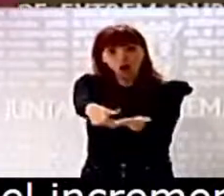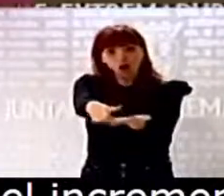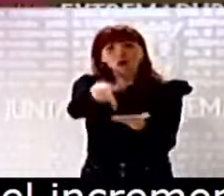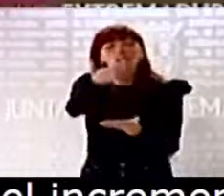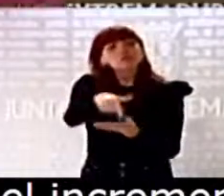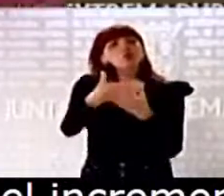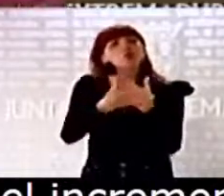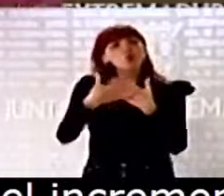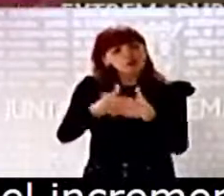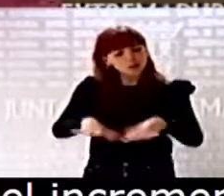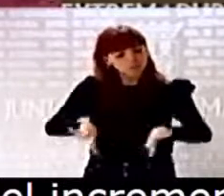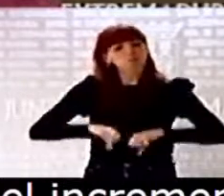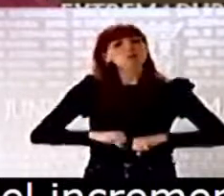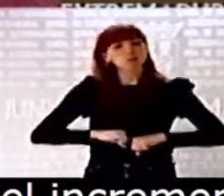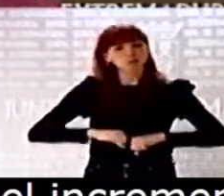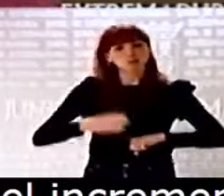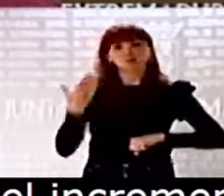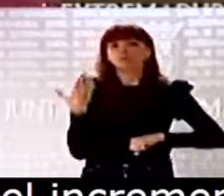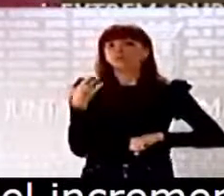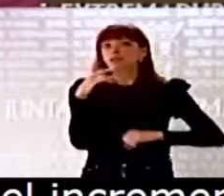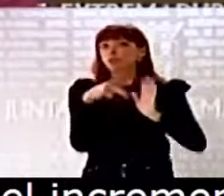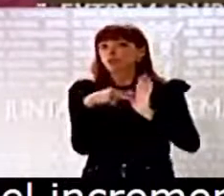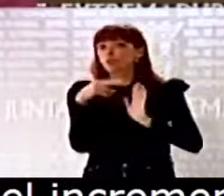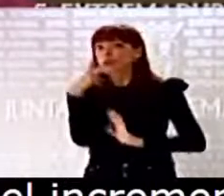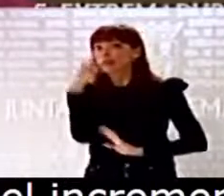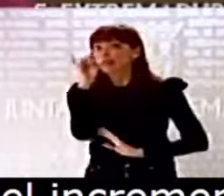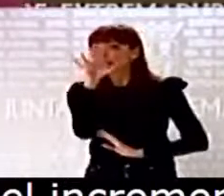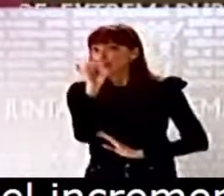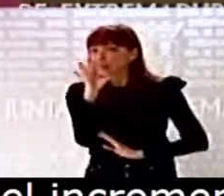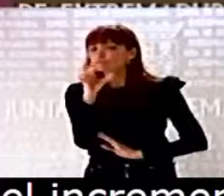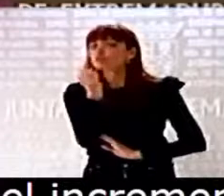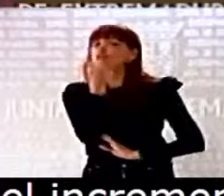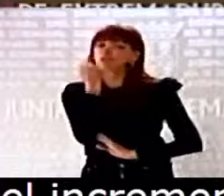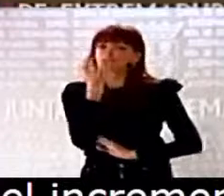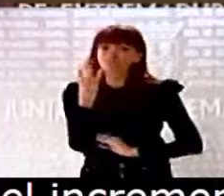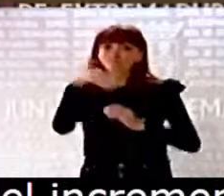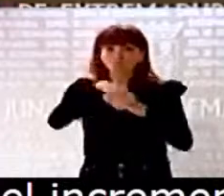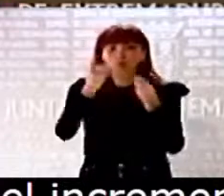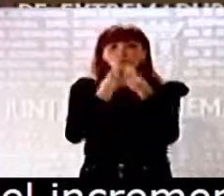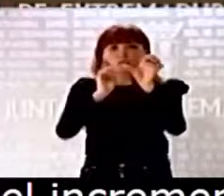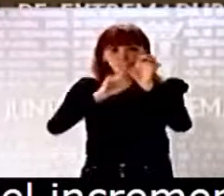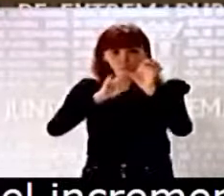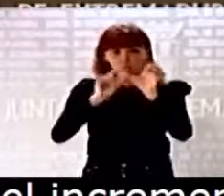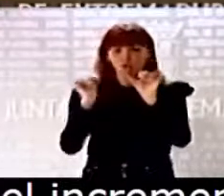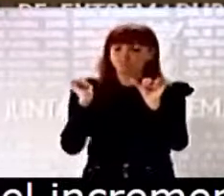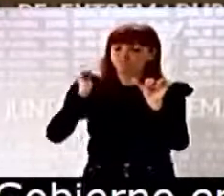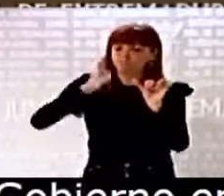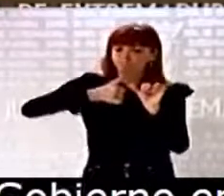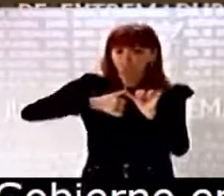este Gobierno, desde el año 15, de nuevo el de los socialistas en la Junta de Extremadura.